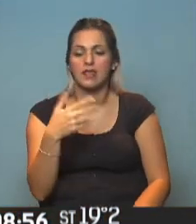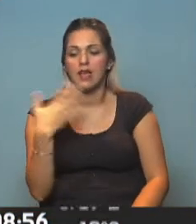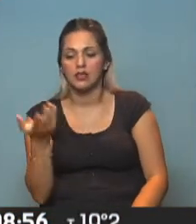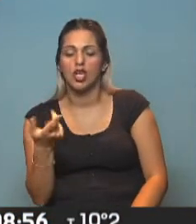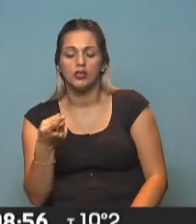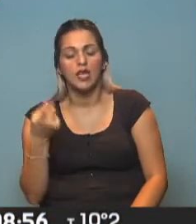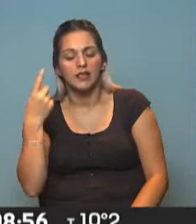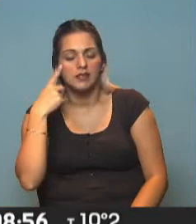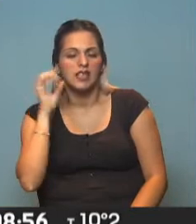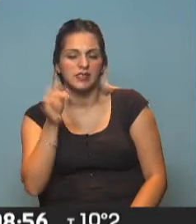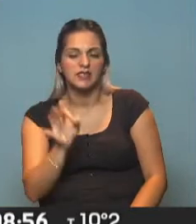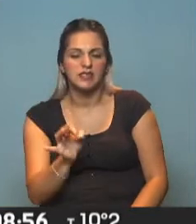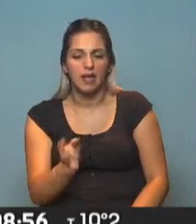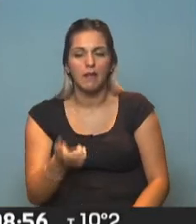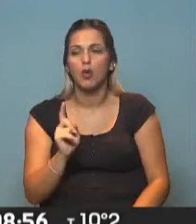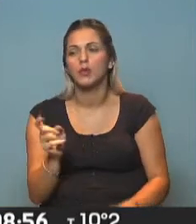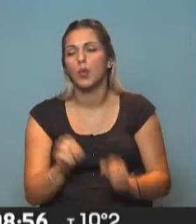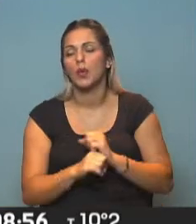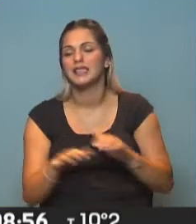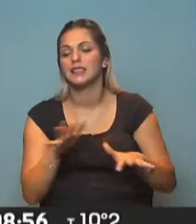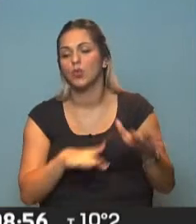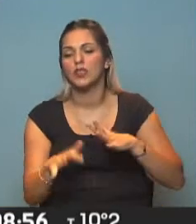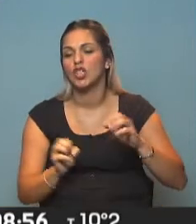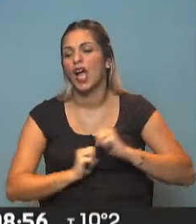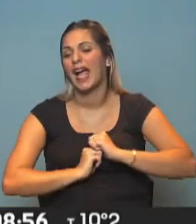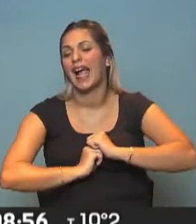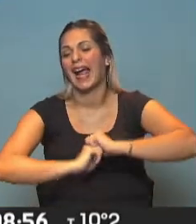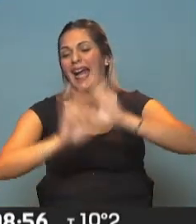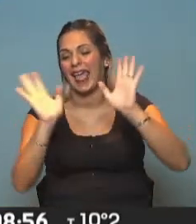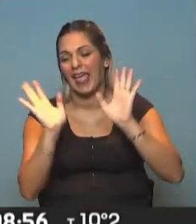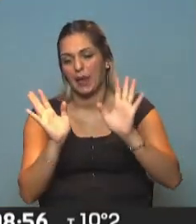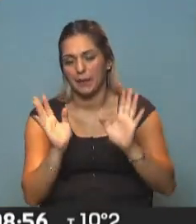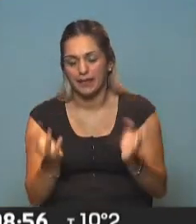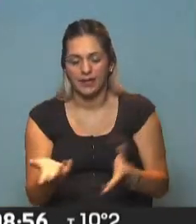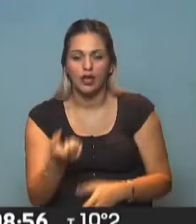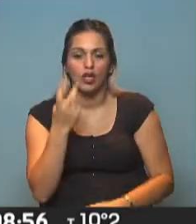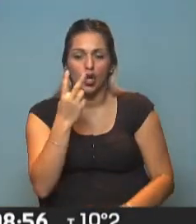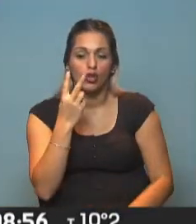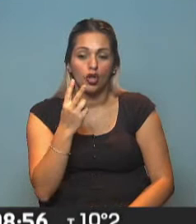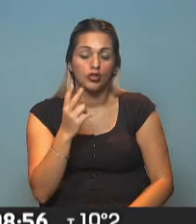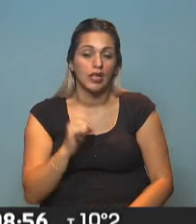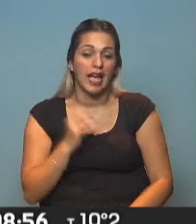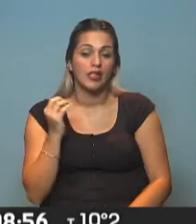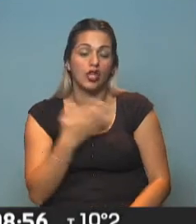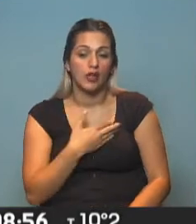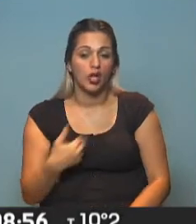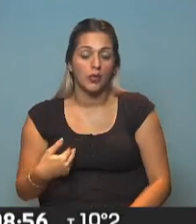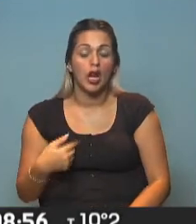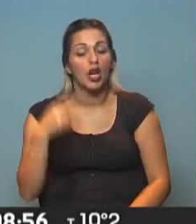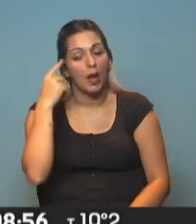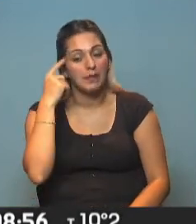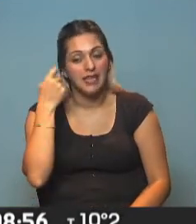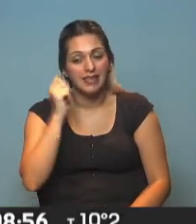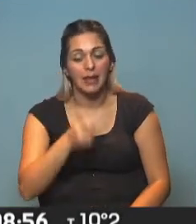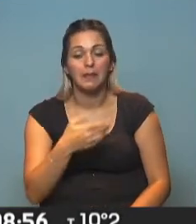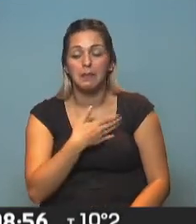es que estamos en una situación de gravedad institucional de imagen para el gobierno dos años y pico de gorgon dos en el gobierno y penn y piensen también que el